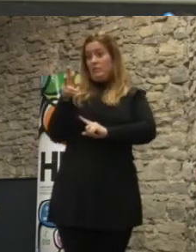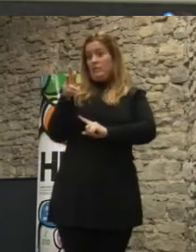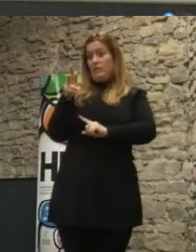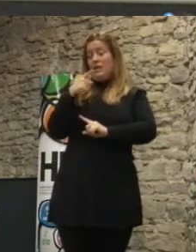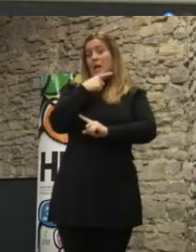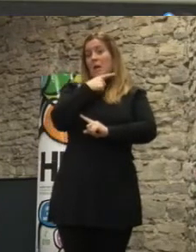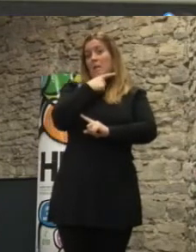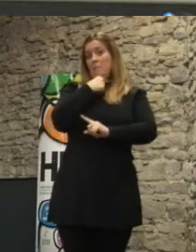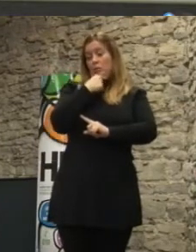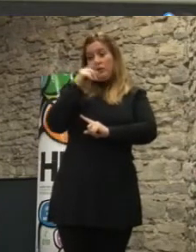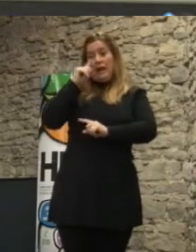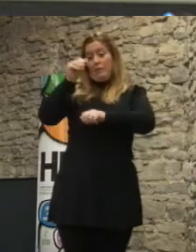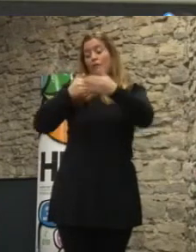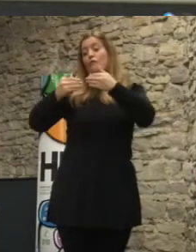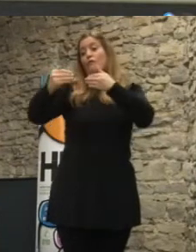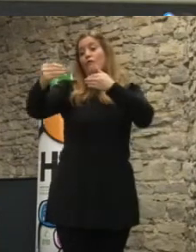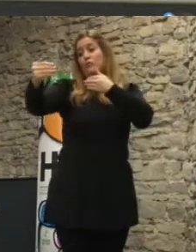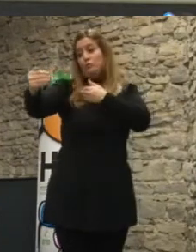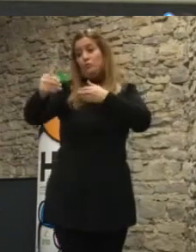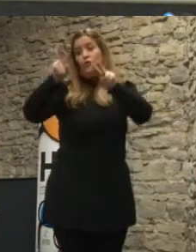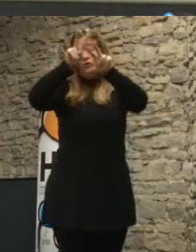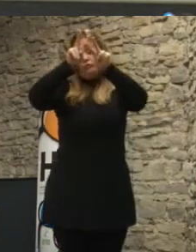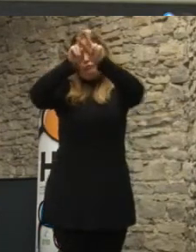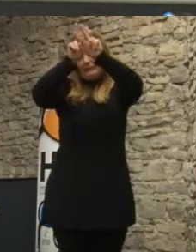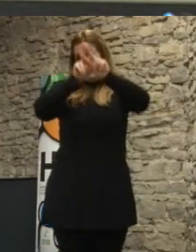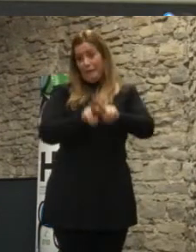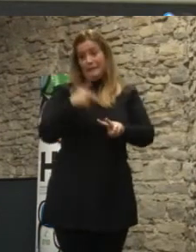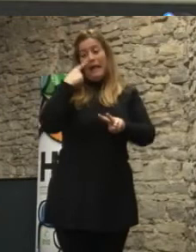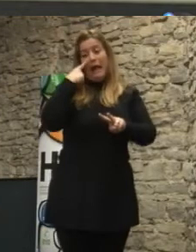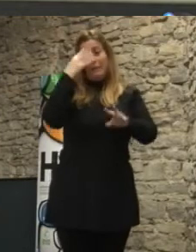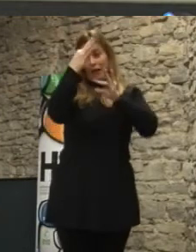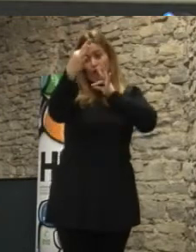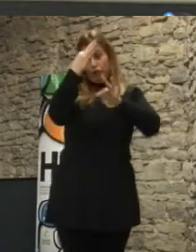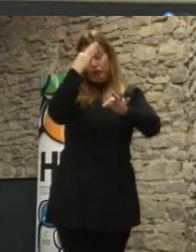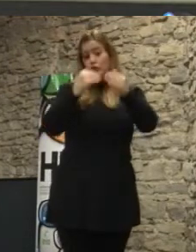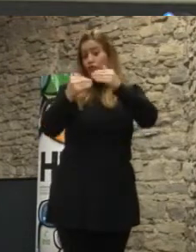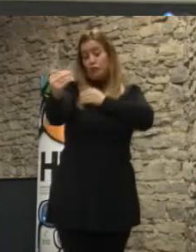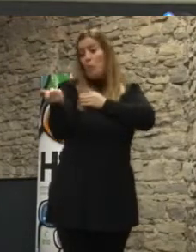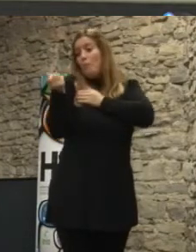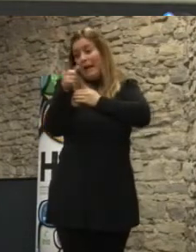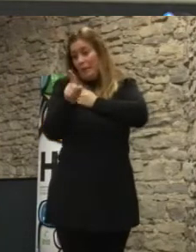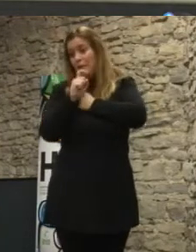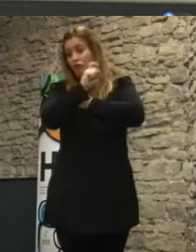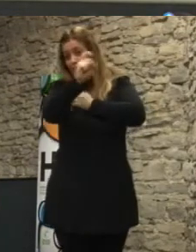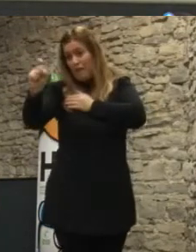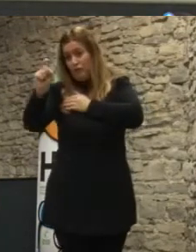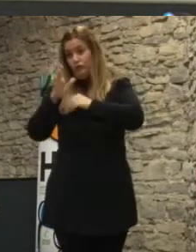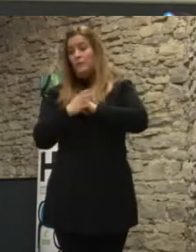revise. Pero más o menos, digamos, el trazo grueso va un poco por ahí, ¿no? Estrategias de